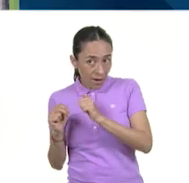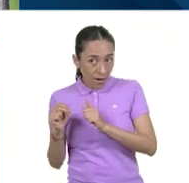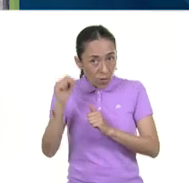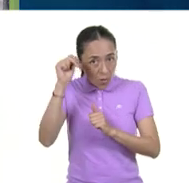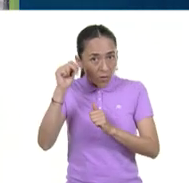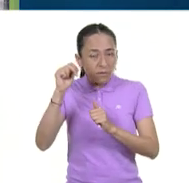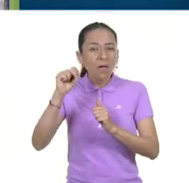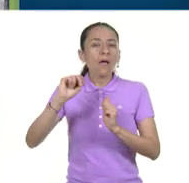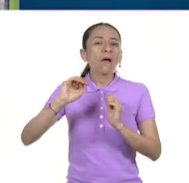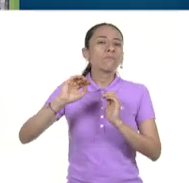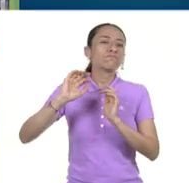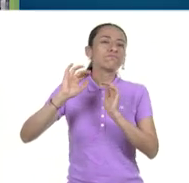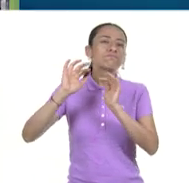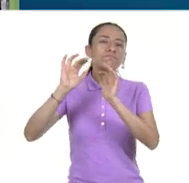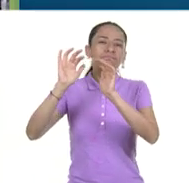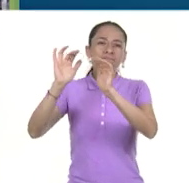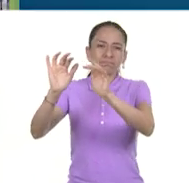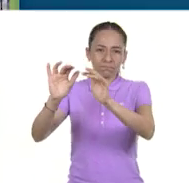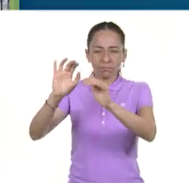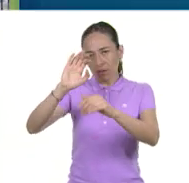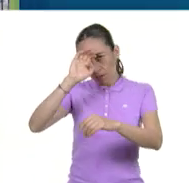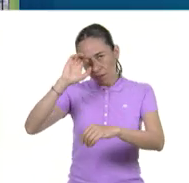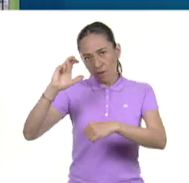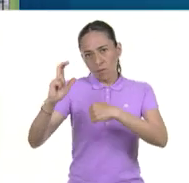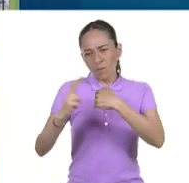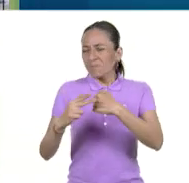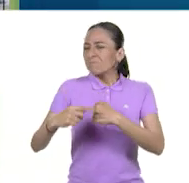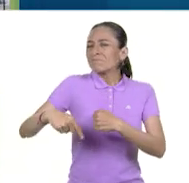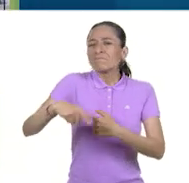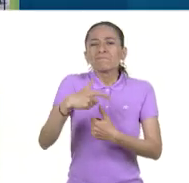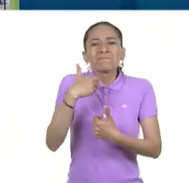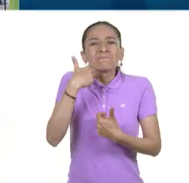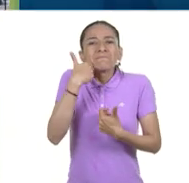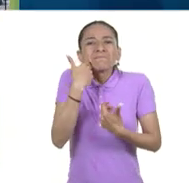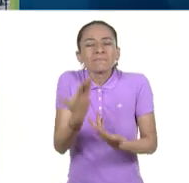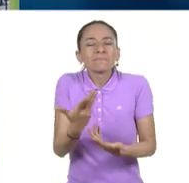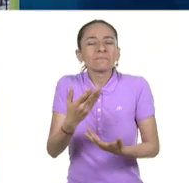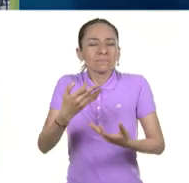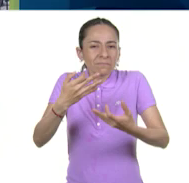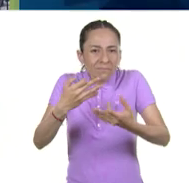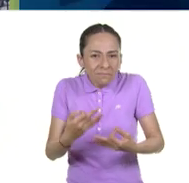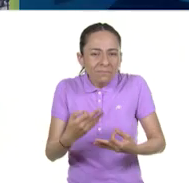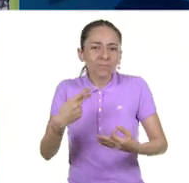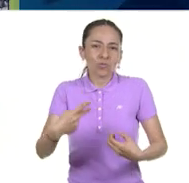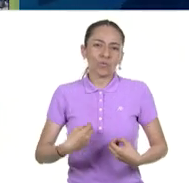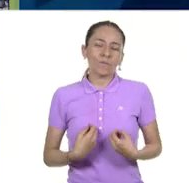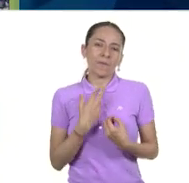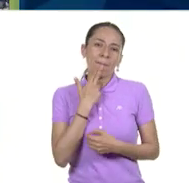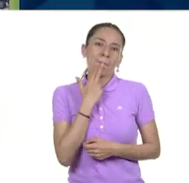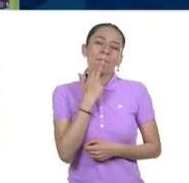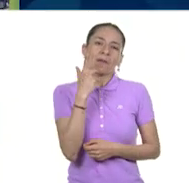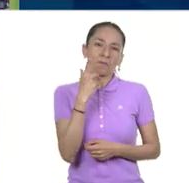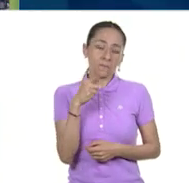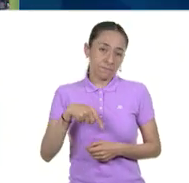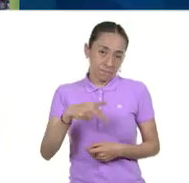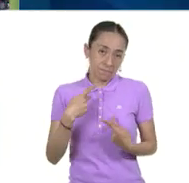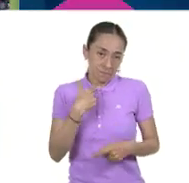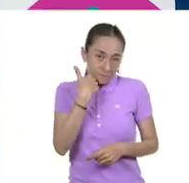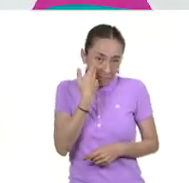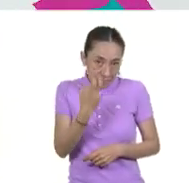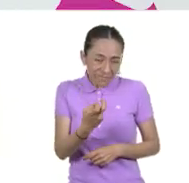Europa. Se trata de personas que buscan una vida más digna que la que les ofrecen sus países de